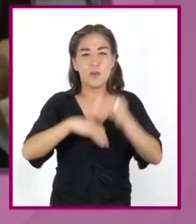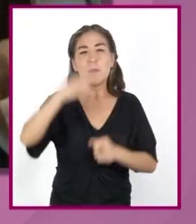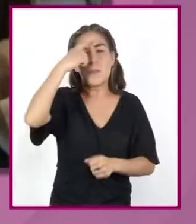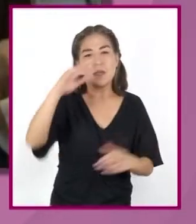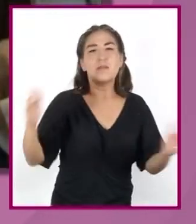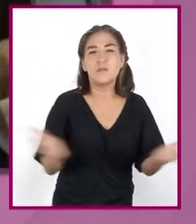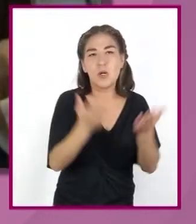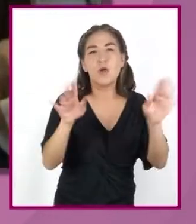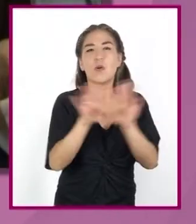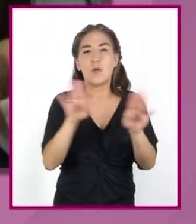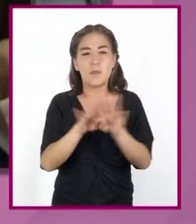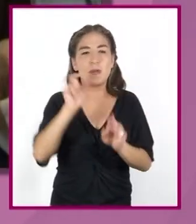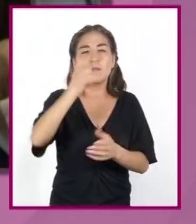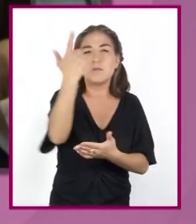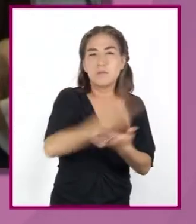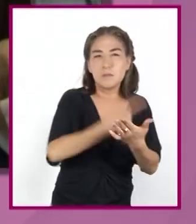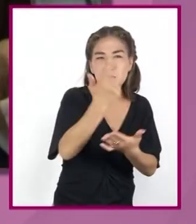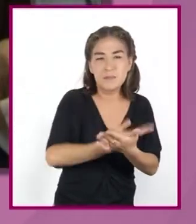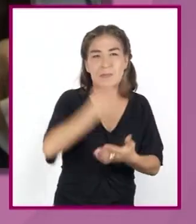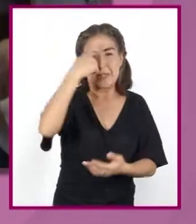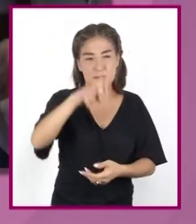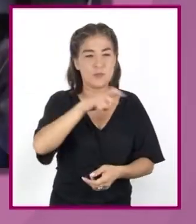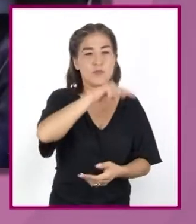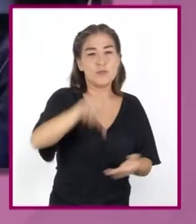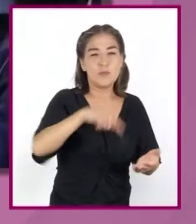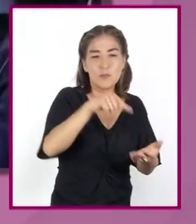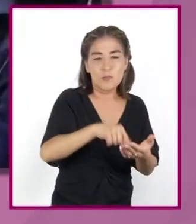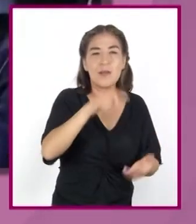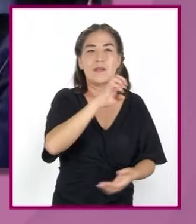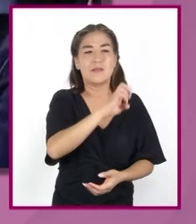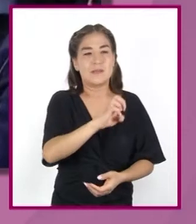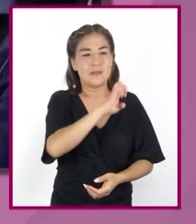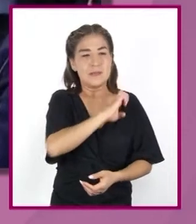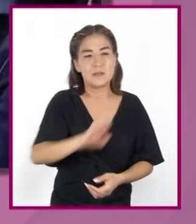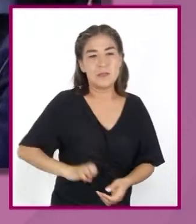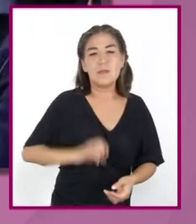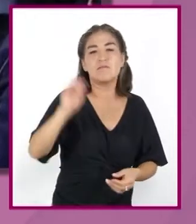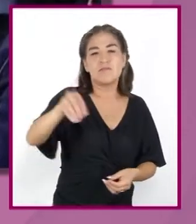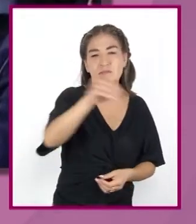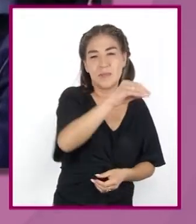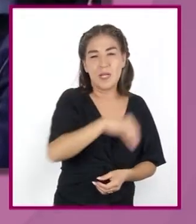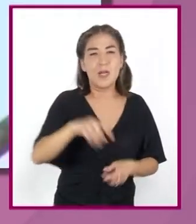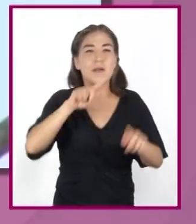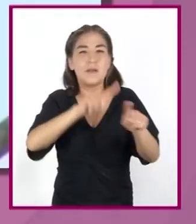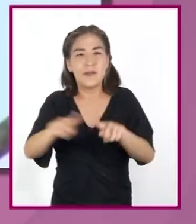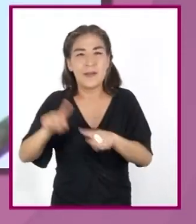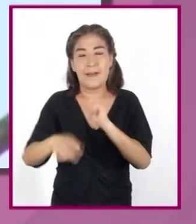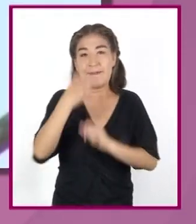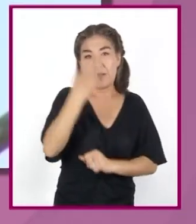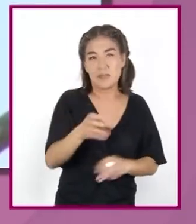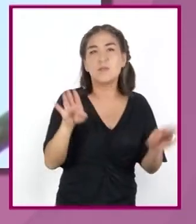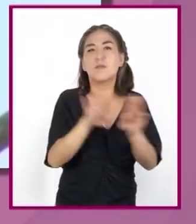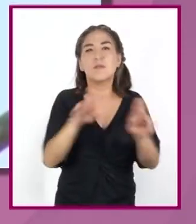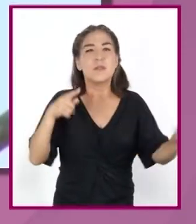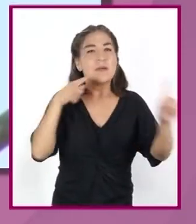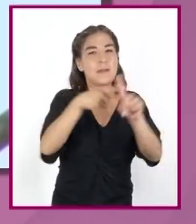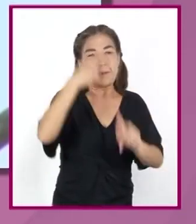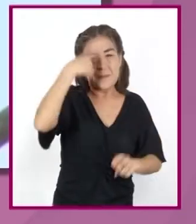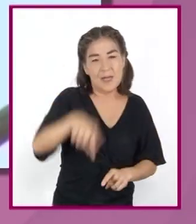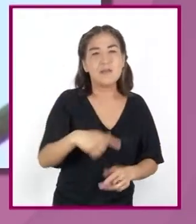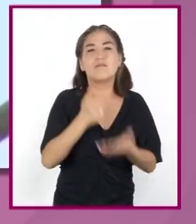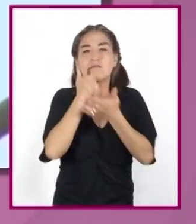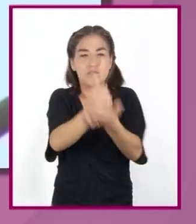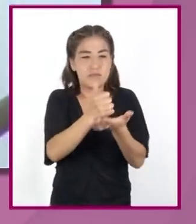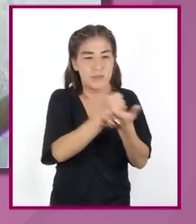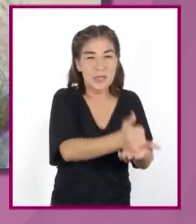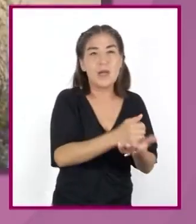de diagnósticos a nivel estatal sobre la situación de la biodiversidad. Posteriormente, se implementan estrategias